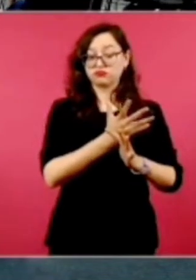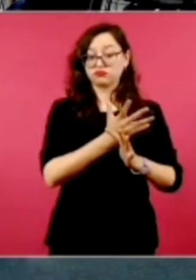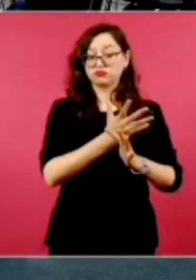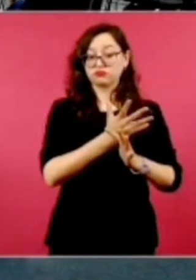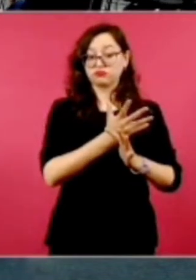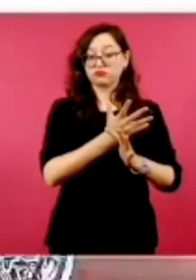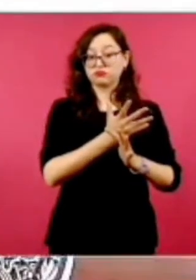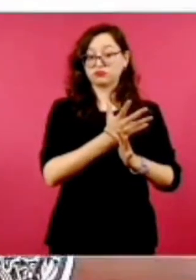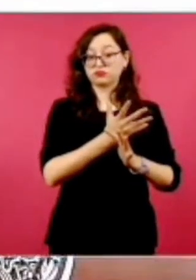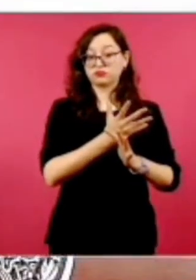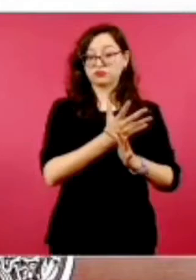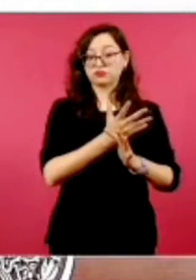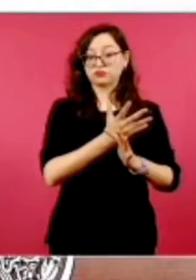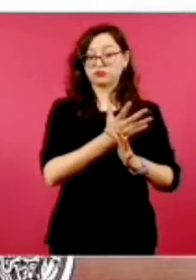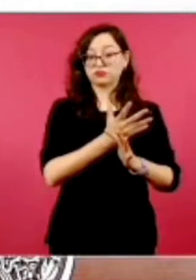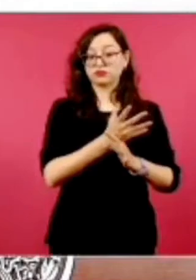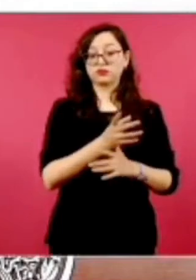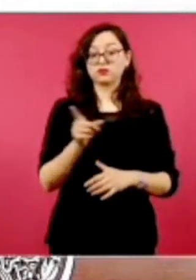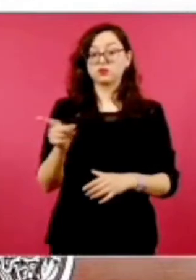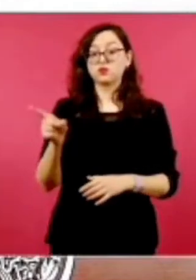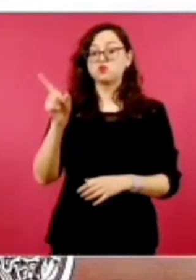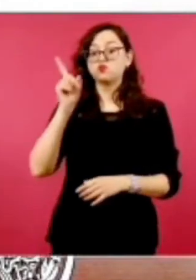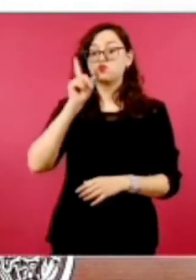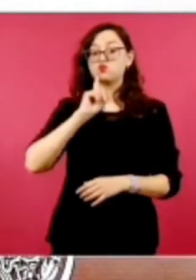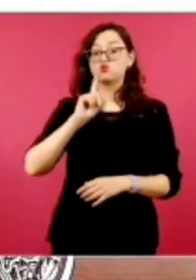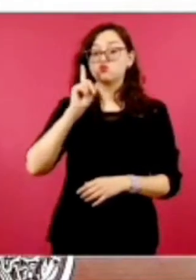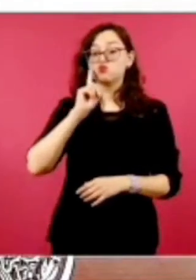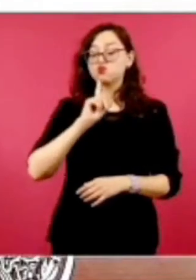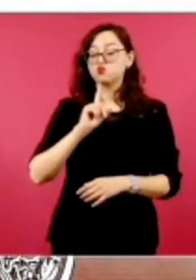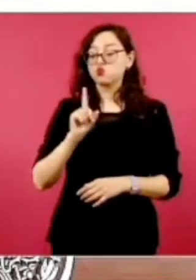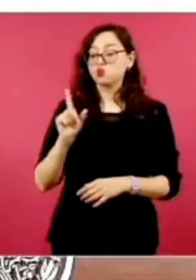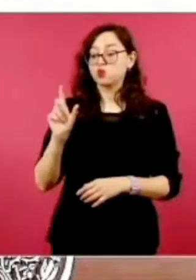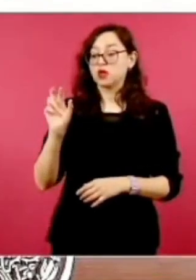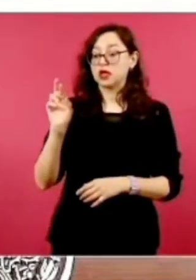a la señora Xochitl que reconociera el triunfo?